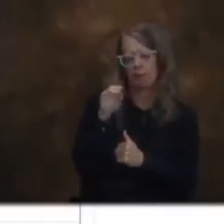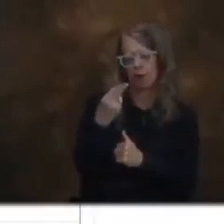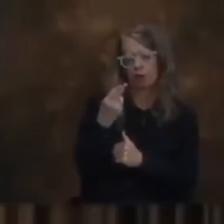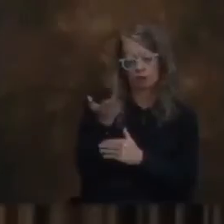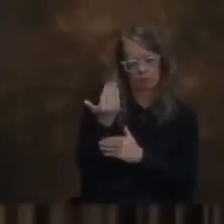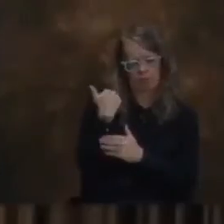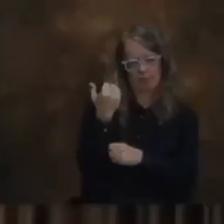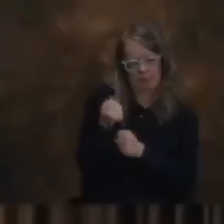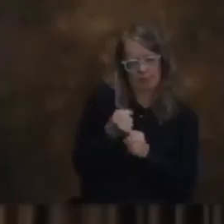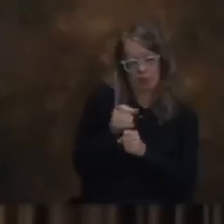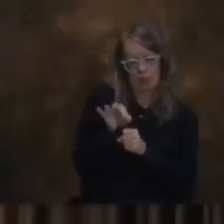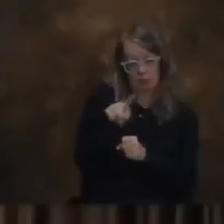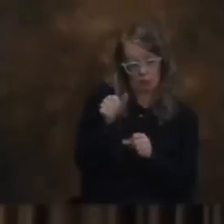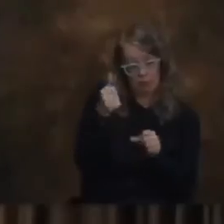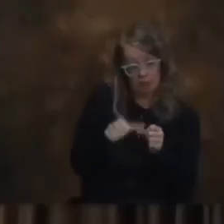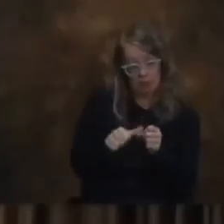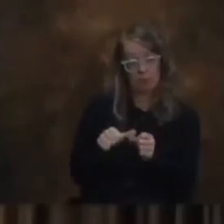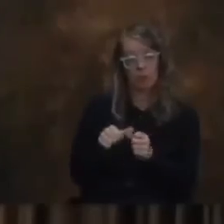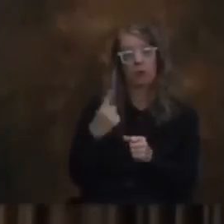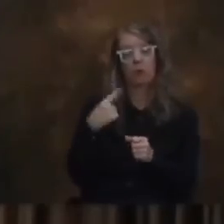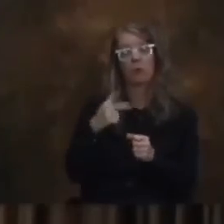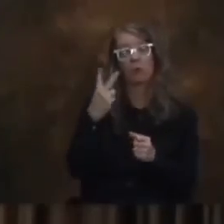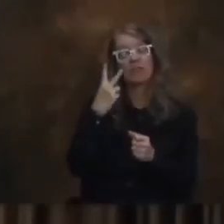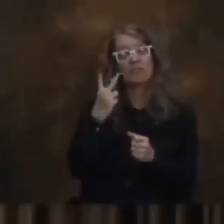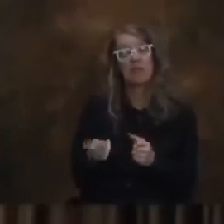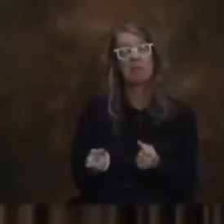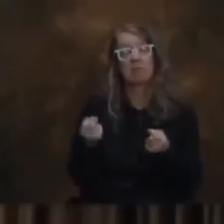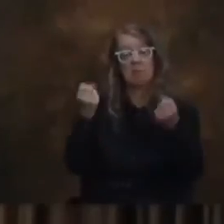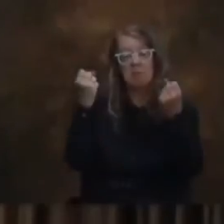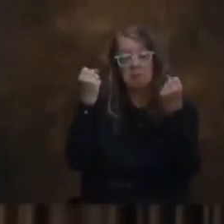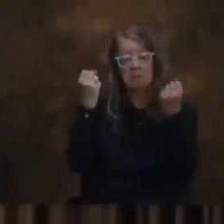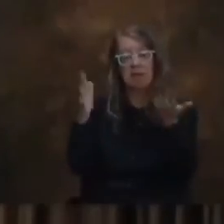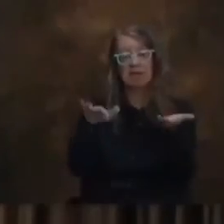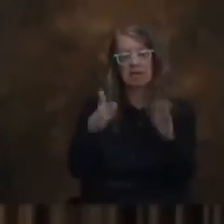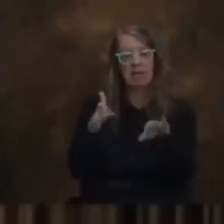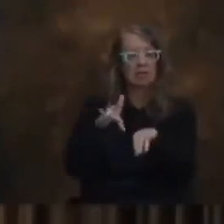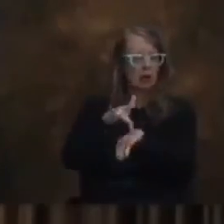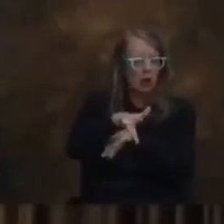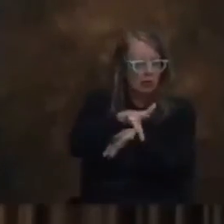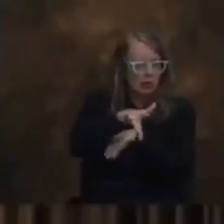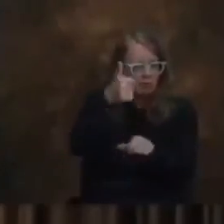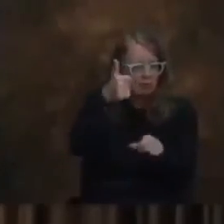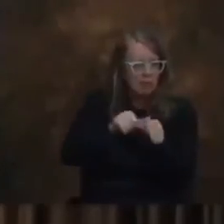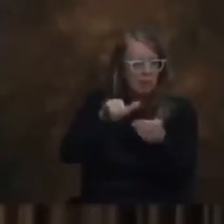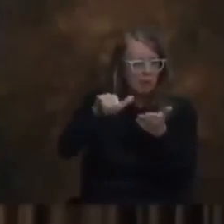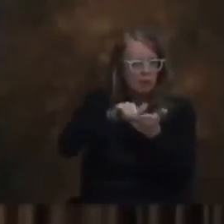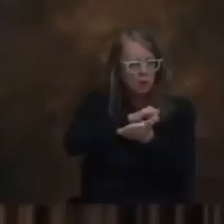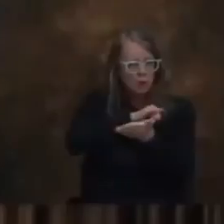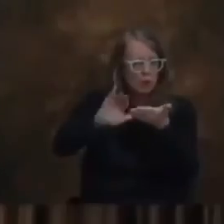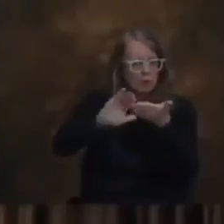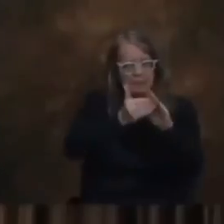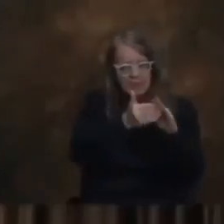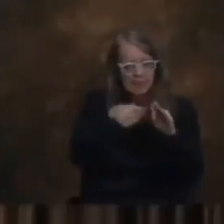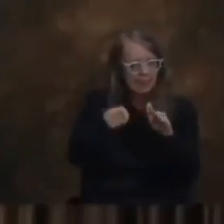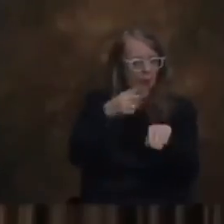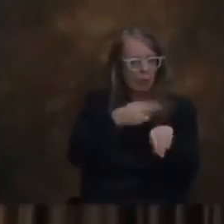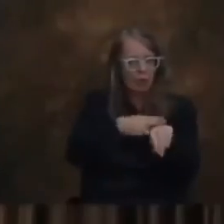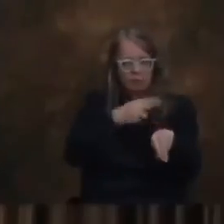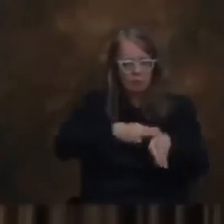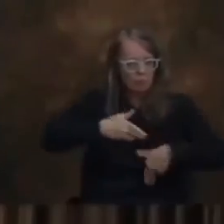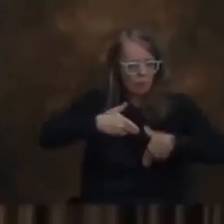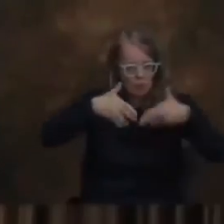vimos muchas muertes en nueva york cuando rest y no supimos cómo